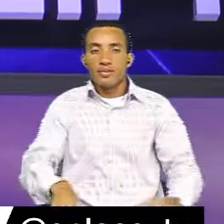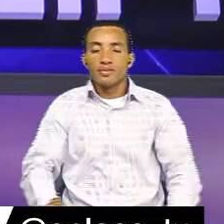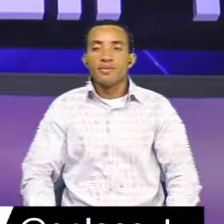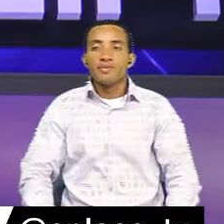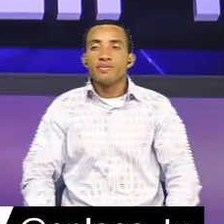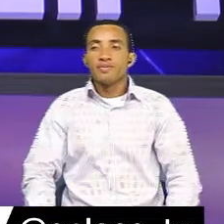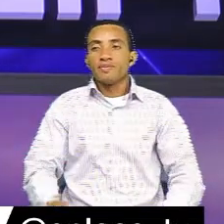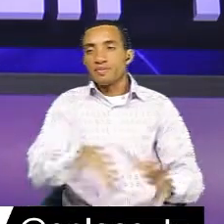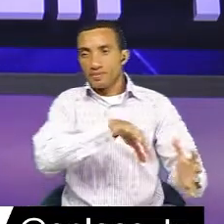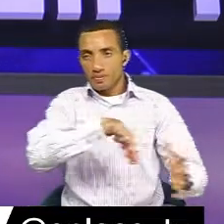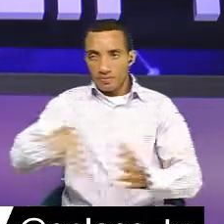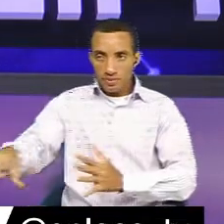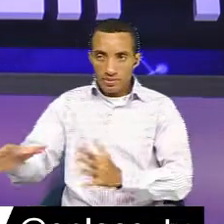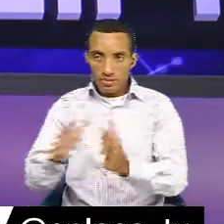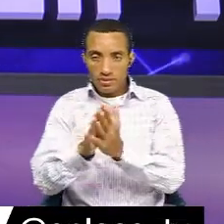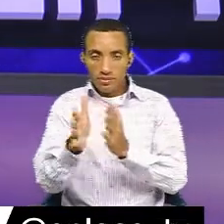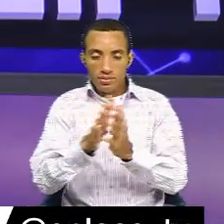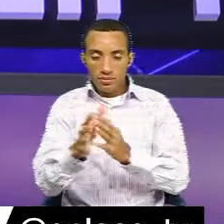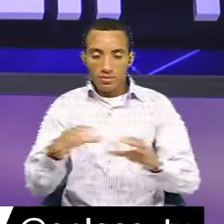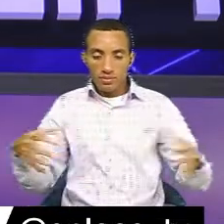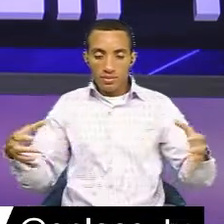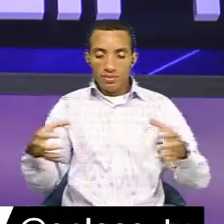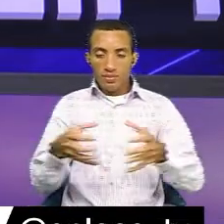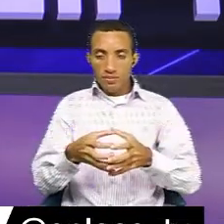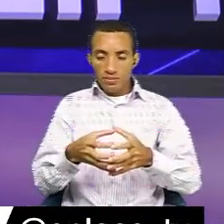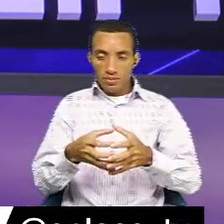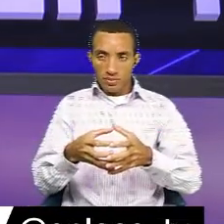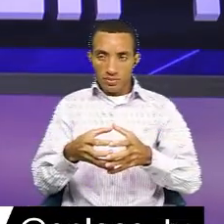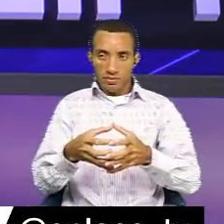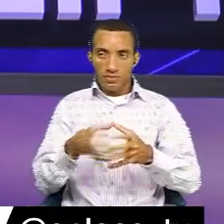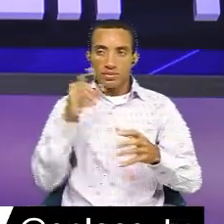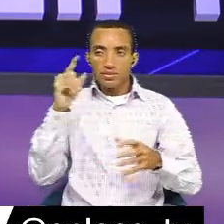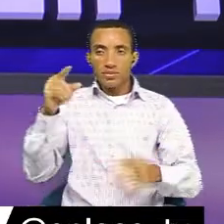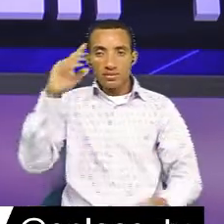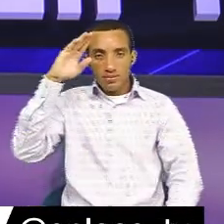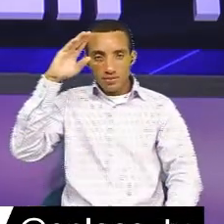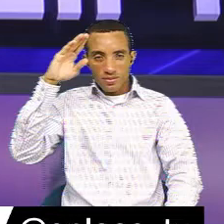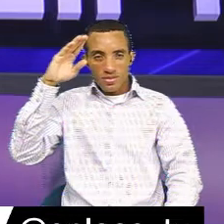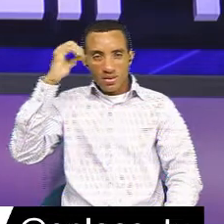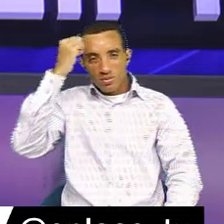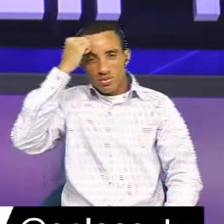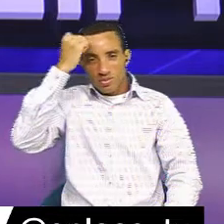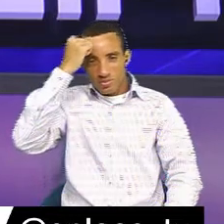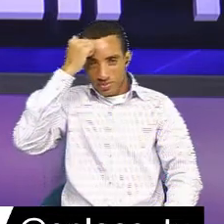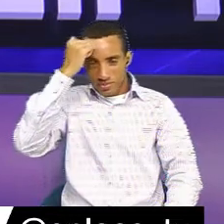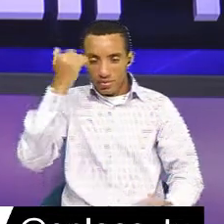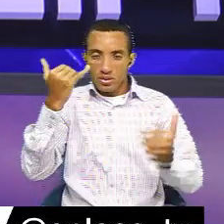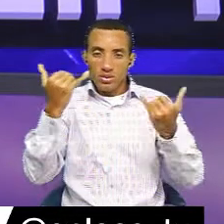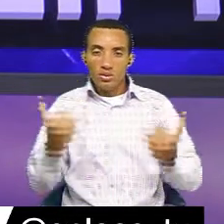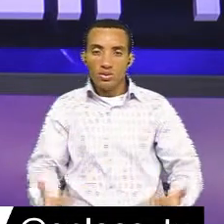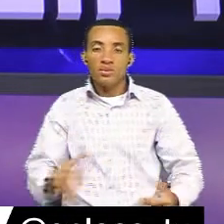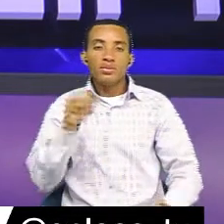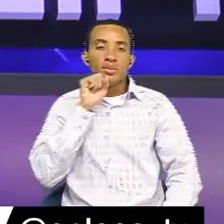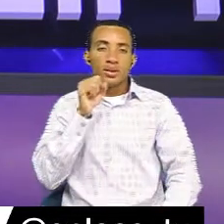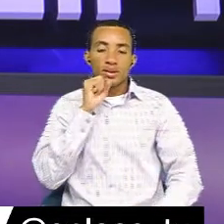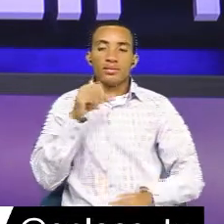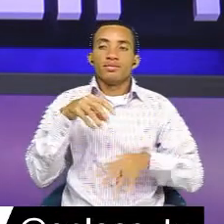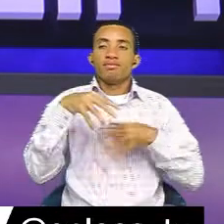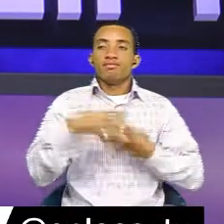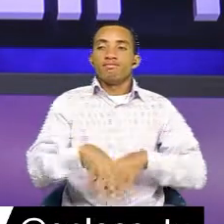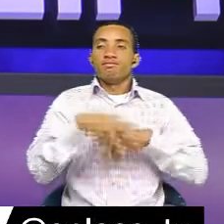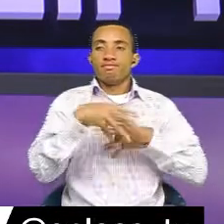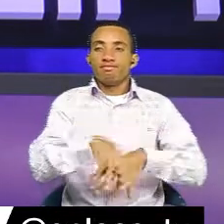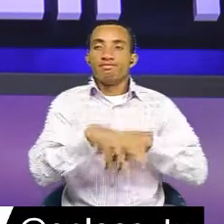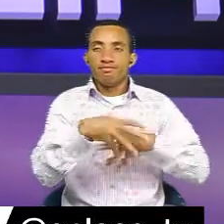En otras noticias, el magisterio adelanta protesta de 24 horas en todo el país. En Barranca Bermeja hubo marcha por las principales calles de la